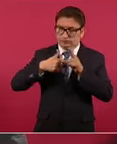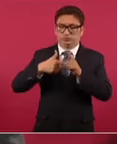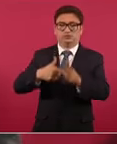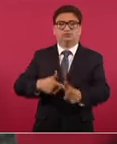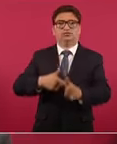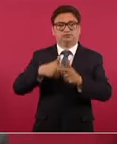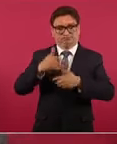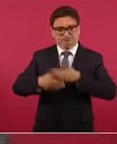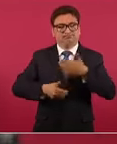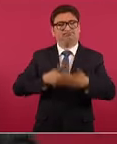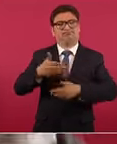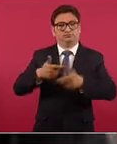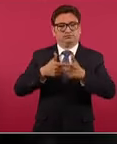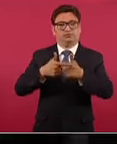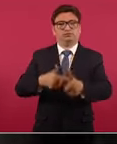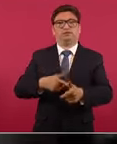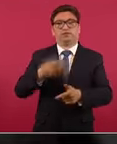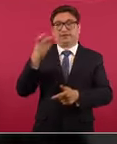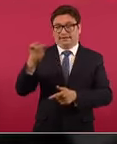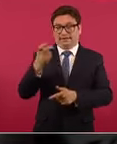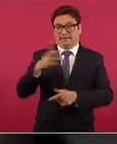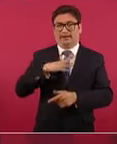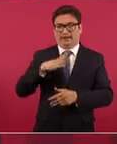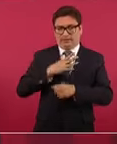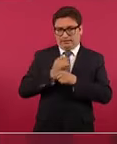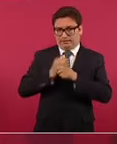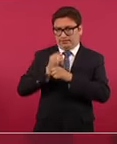seguir adelante y esas carpetas